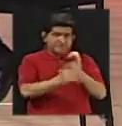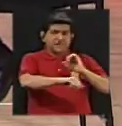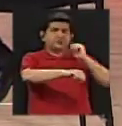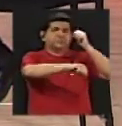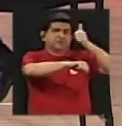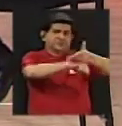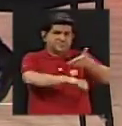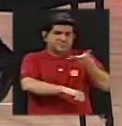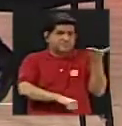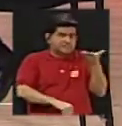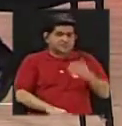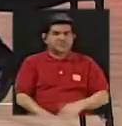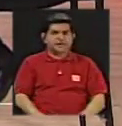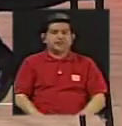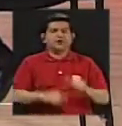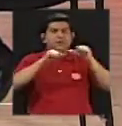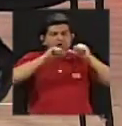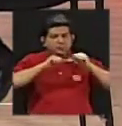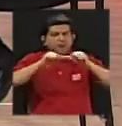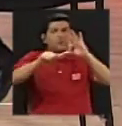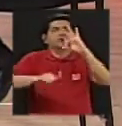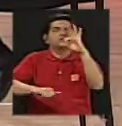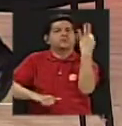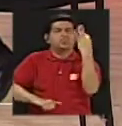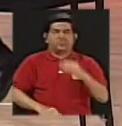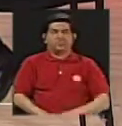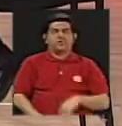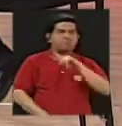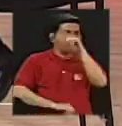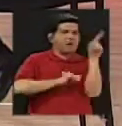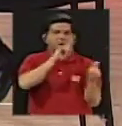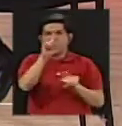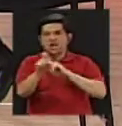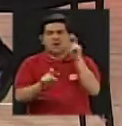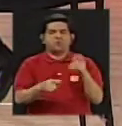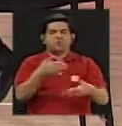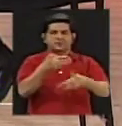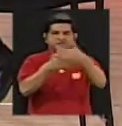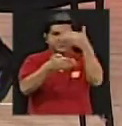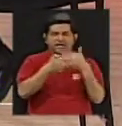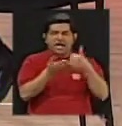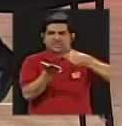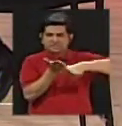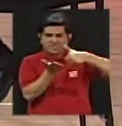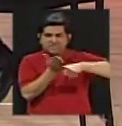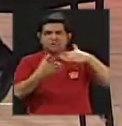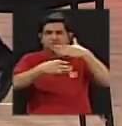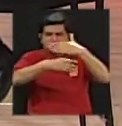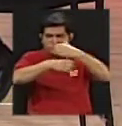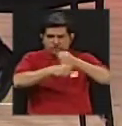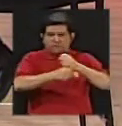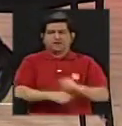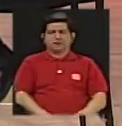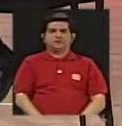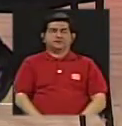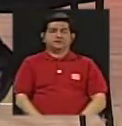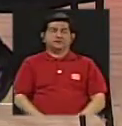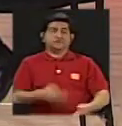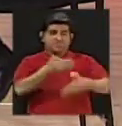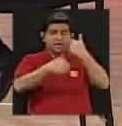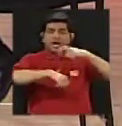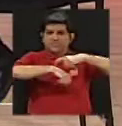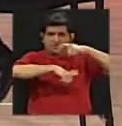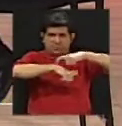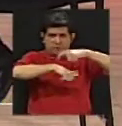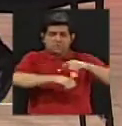planteaba como continuación de encuestas postelectorales que se han realizado en elecciones